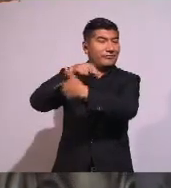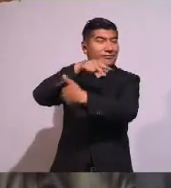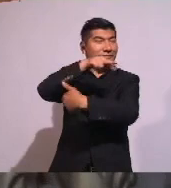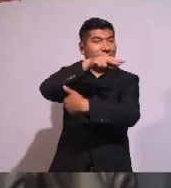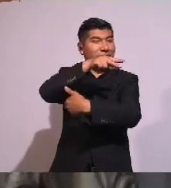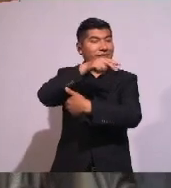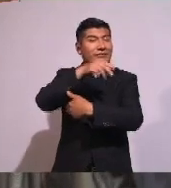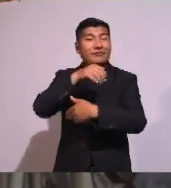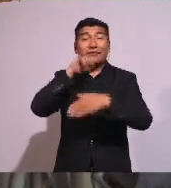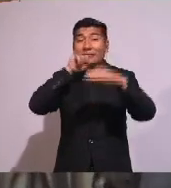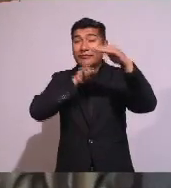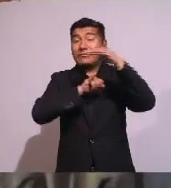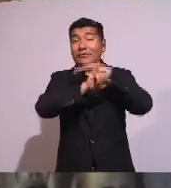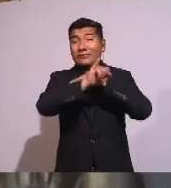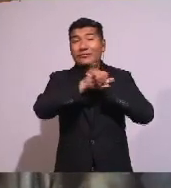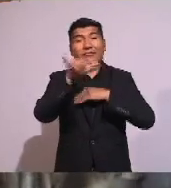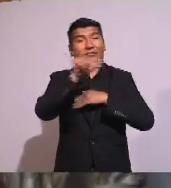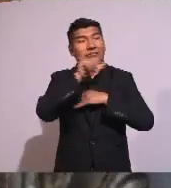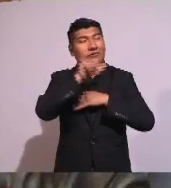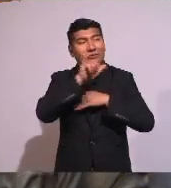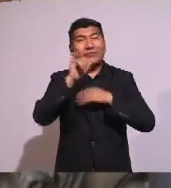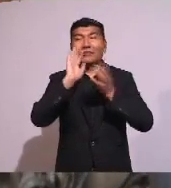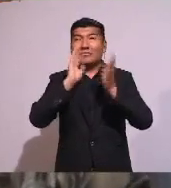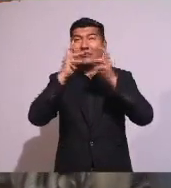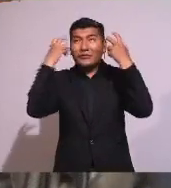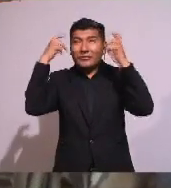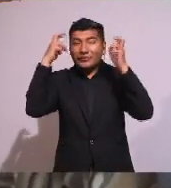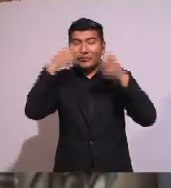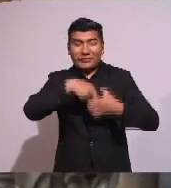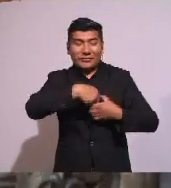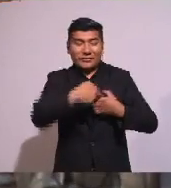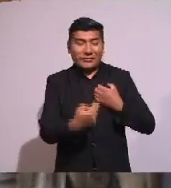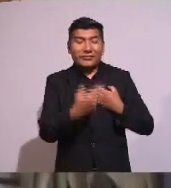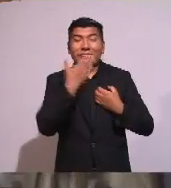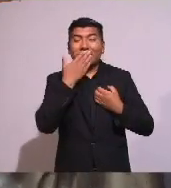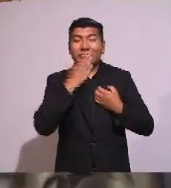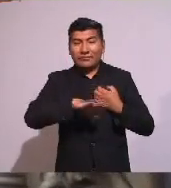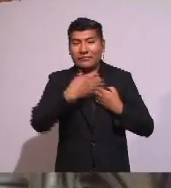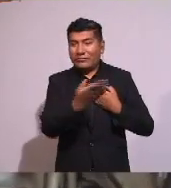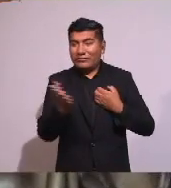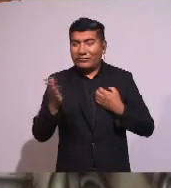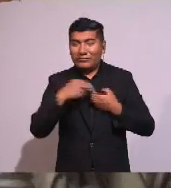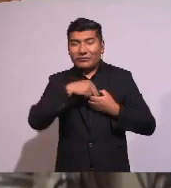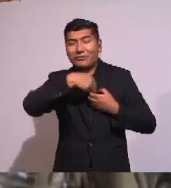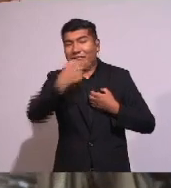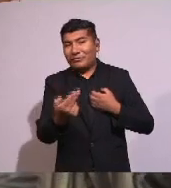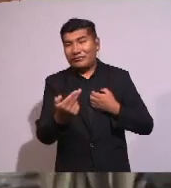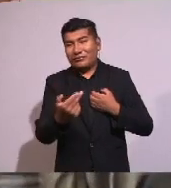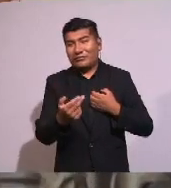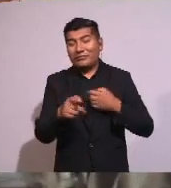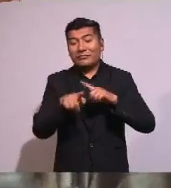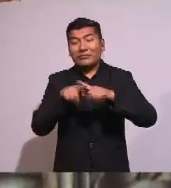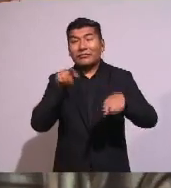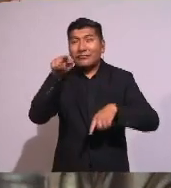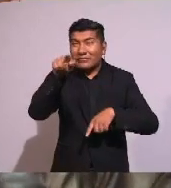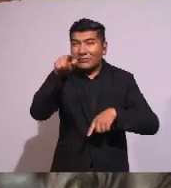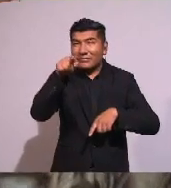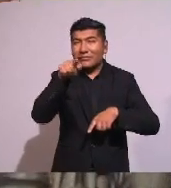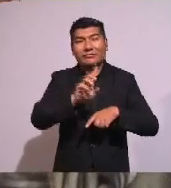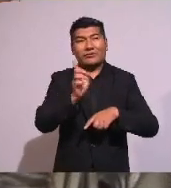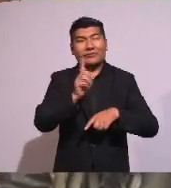Isaías también habla de quitarnos la opresión, el señalar con el dedo, el hablar con